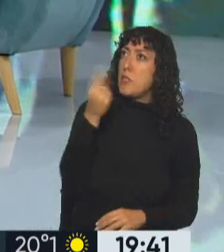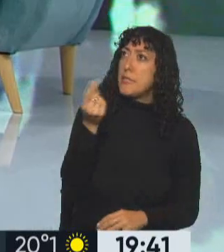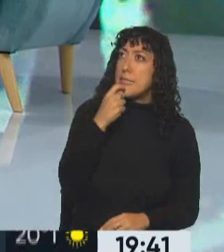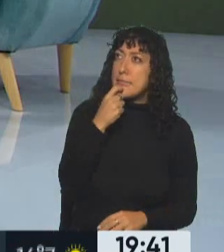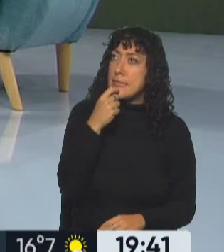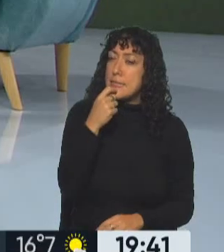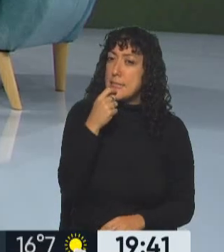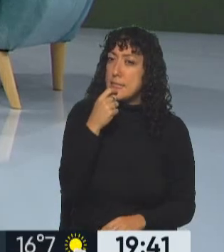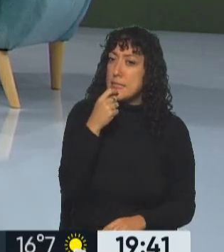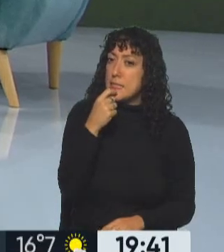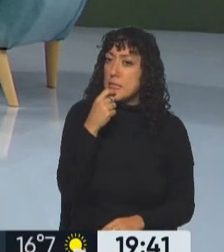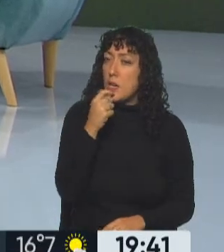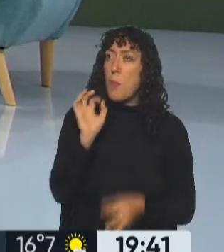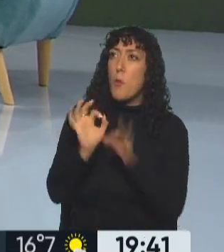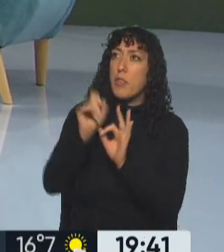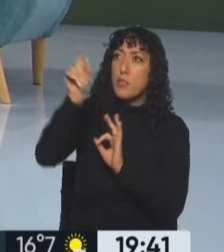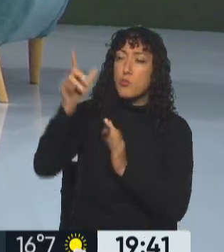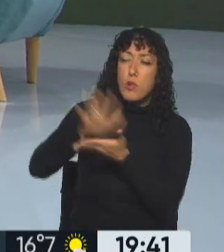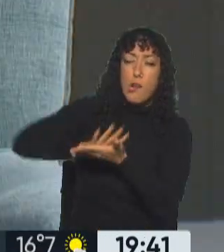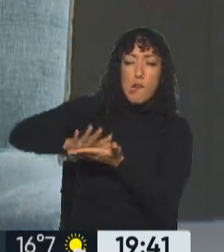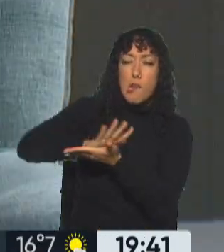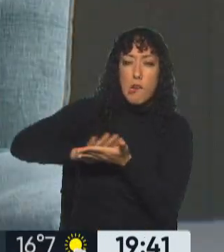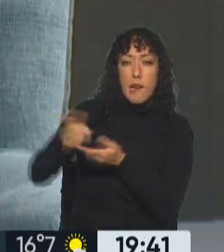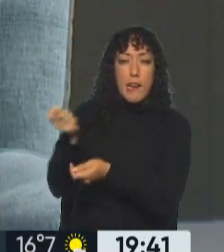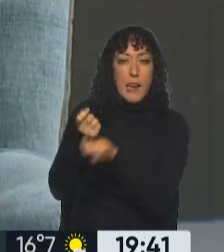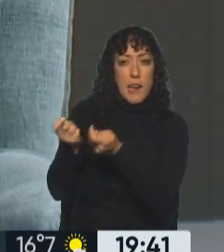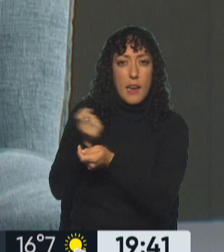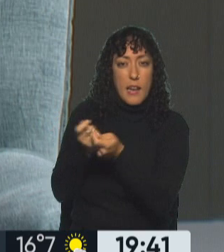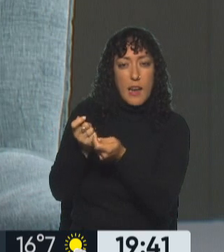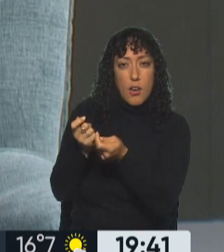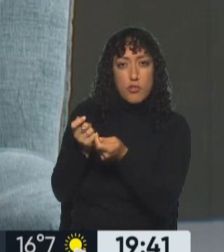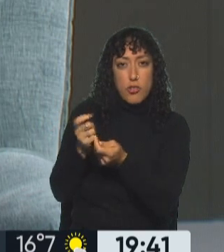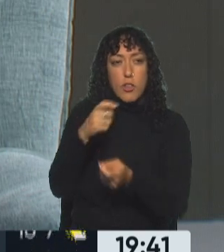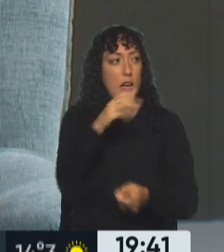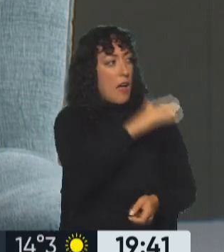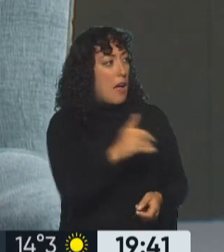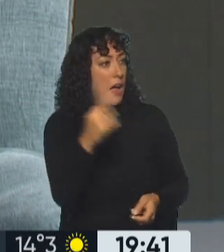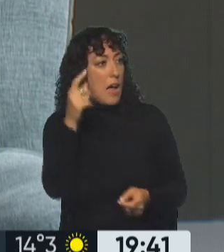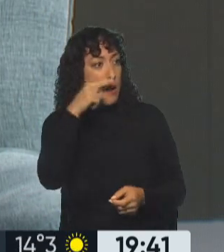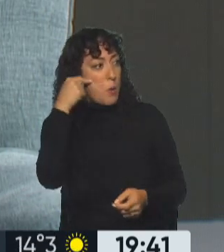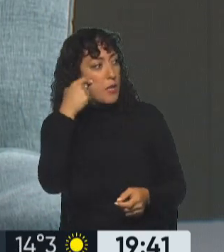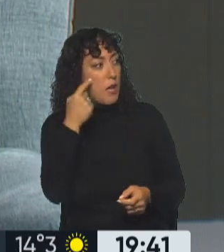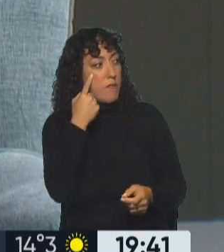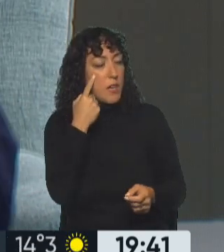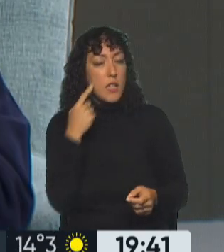negociamos con su moneda? Alberto, vení, ¿y si negociamos entre nosotros y